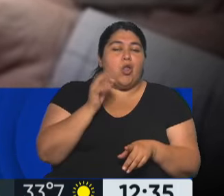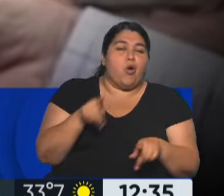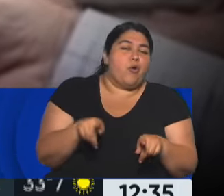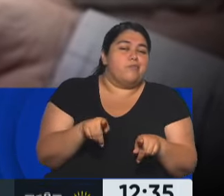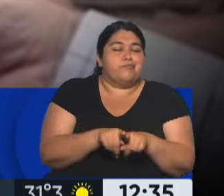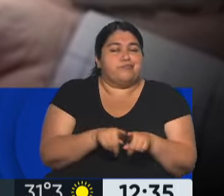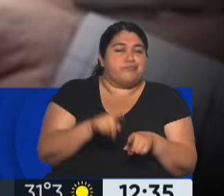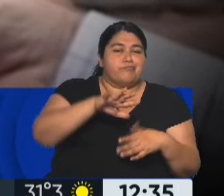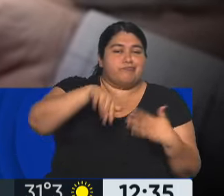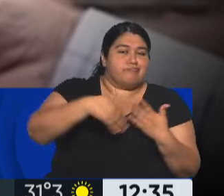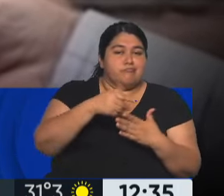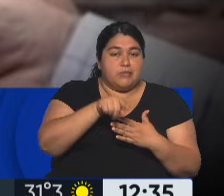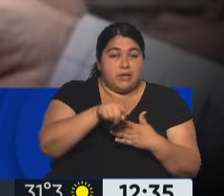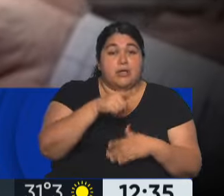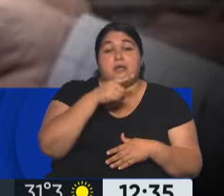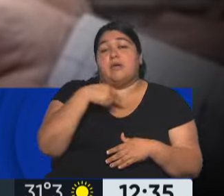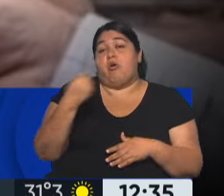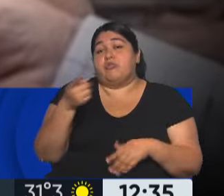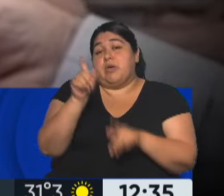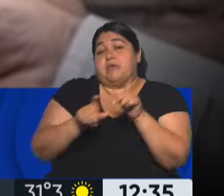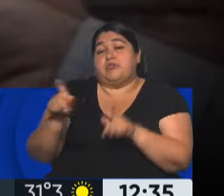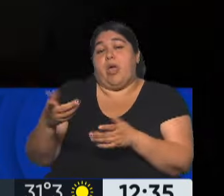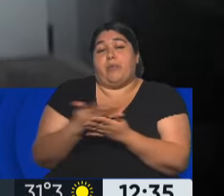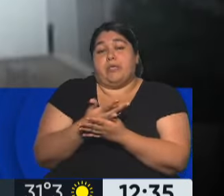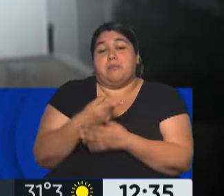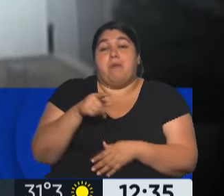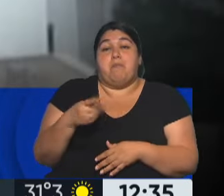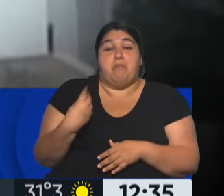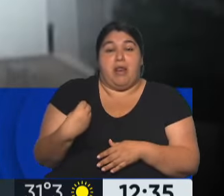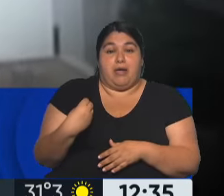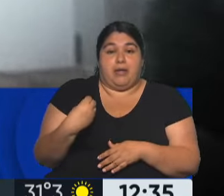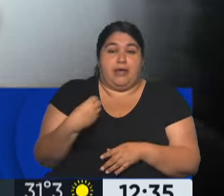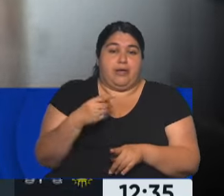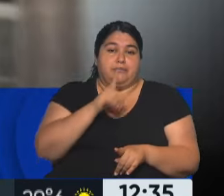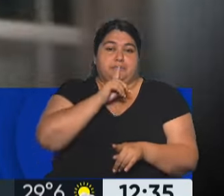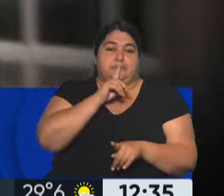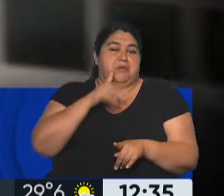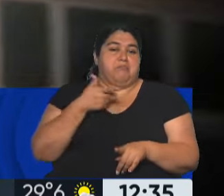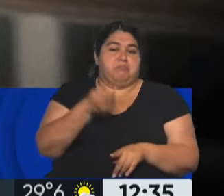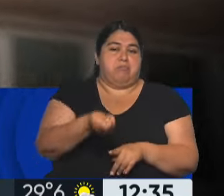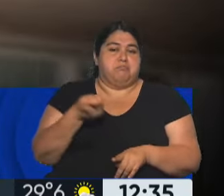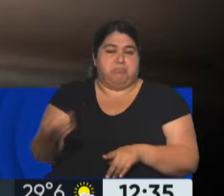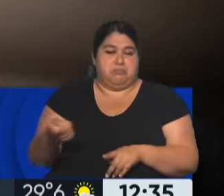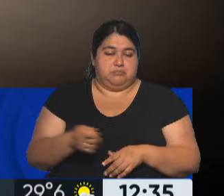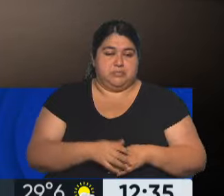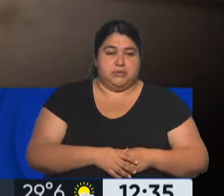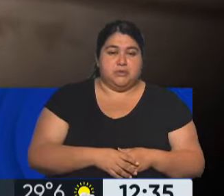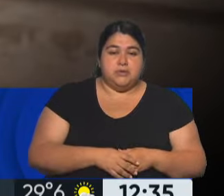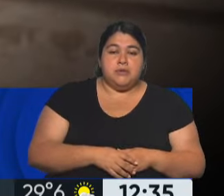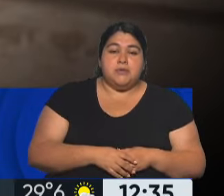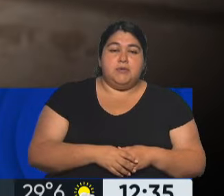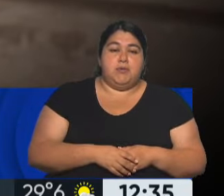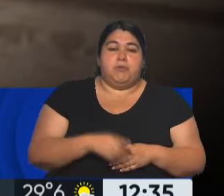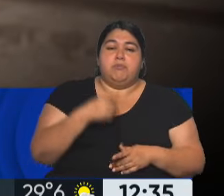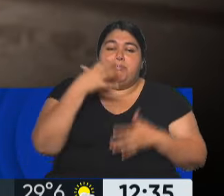y posiblemente el resto de las víctimas para procurar su impunidad, ¿no es cierto? En un principio